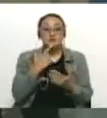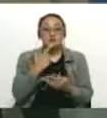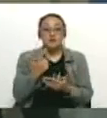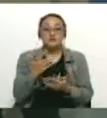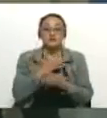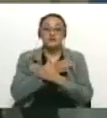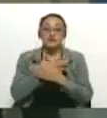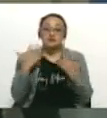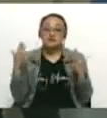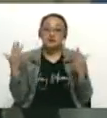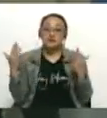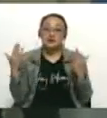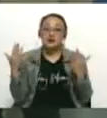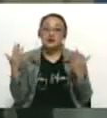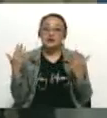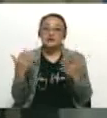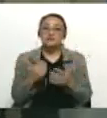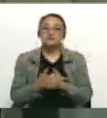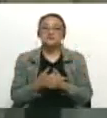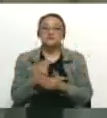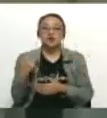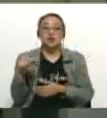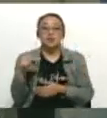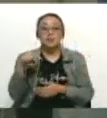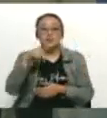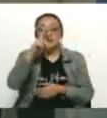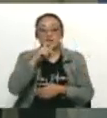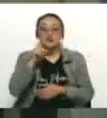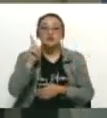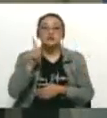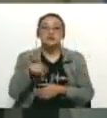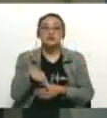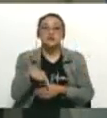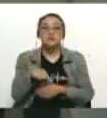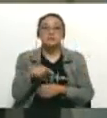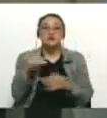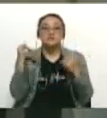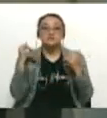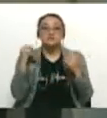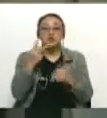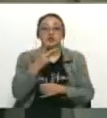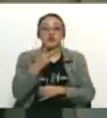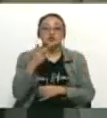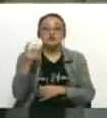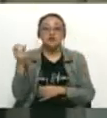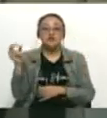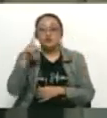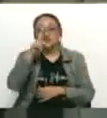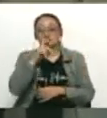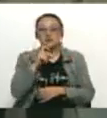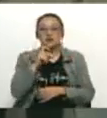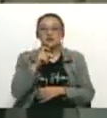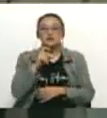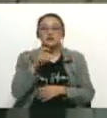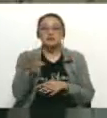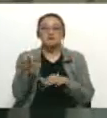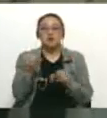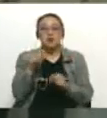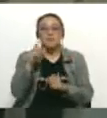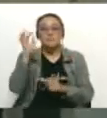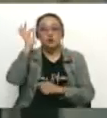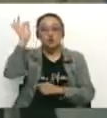a felicitarlos porque en noviembre de este año también estaremos conmemorando los 200 años de la toma de Puerto